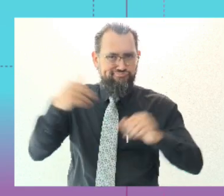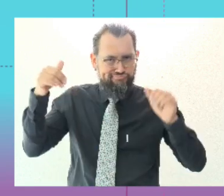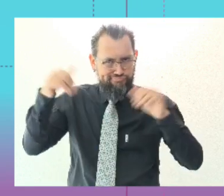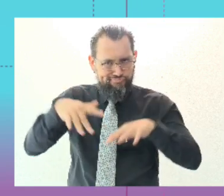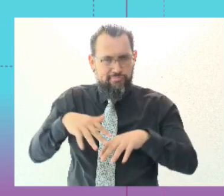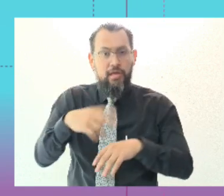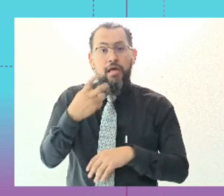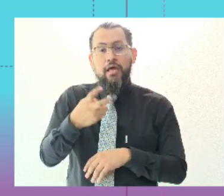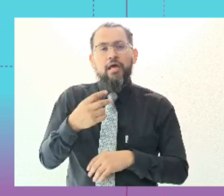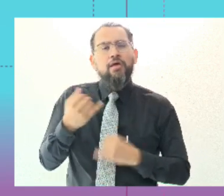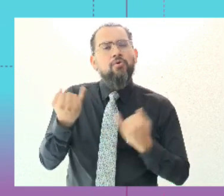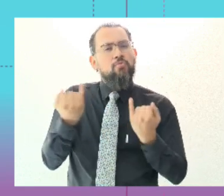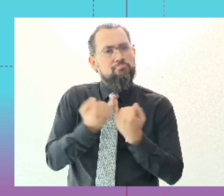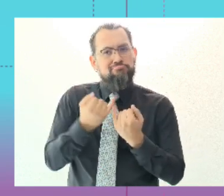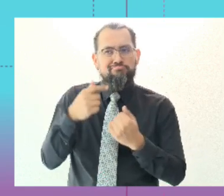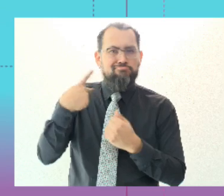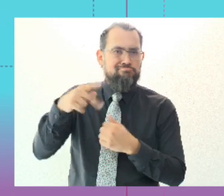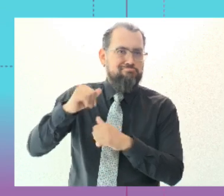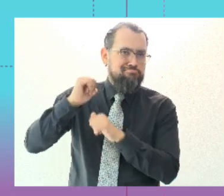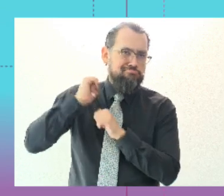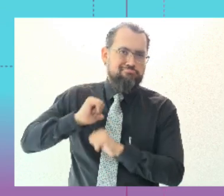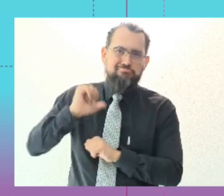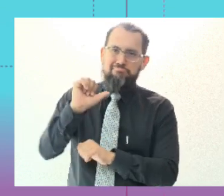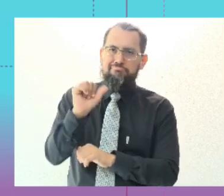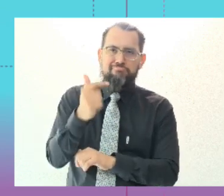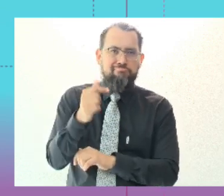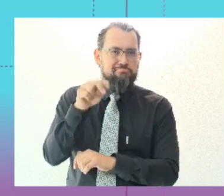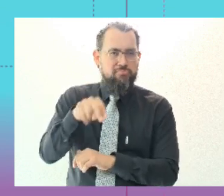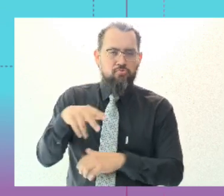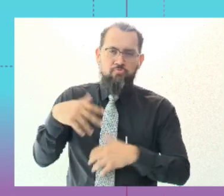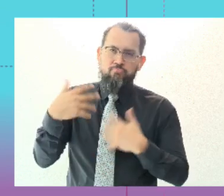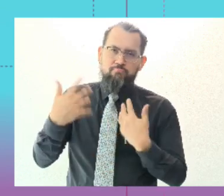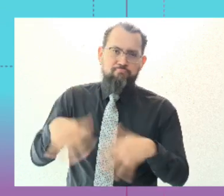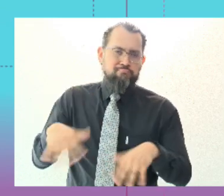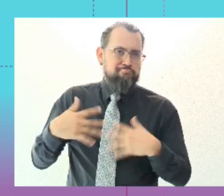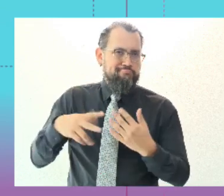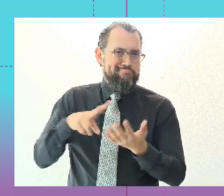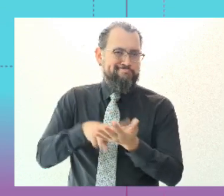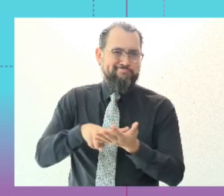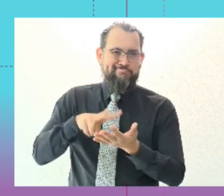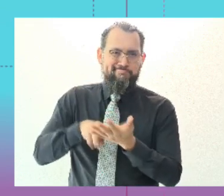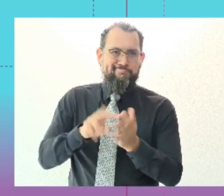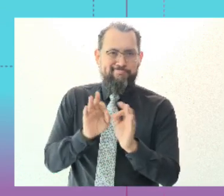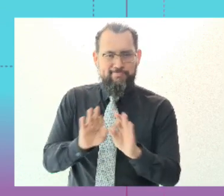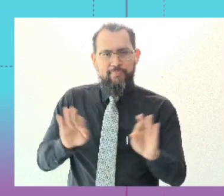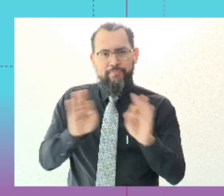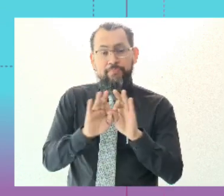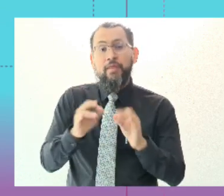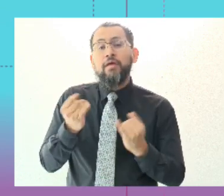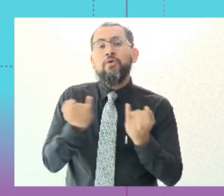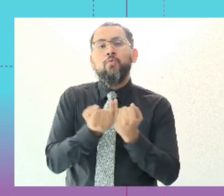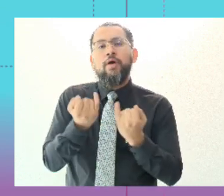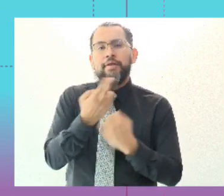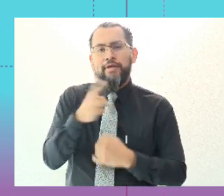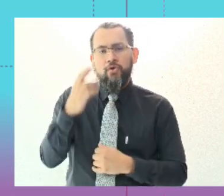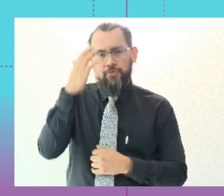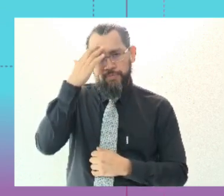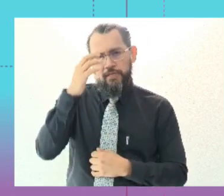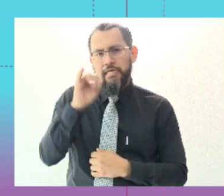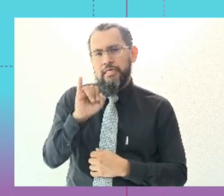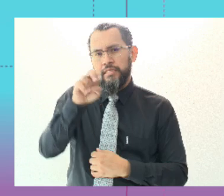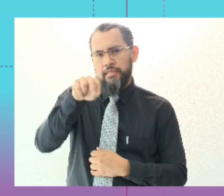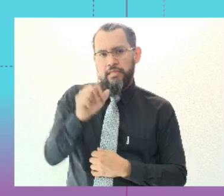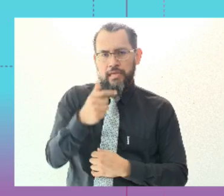Como autoridad archivística, su participación ha sido invaluable. También reconocer al INEGI,